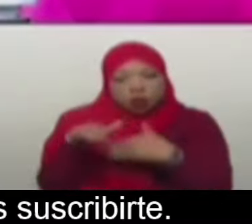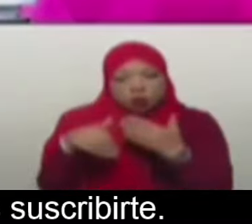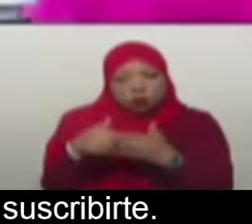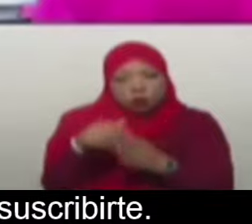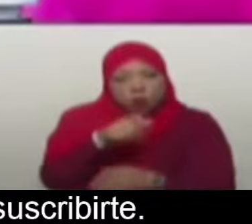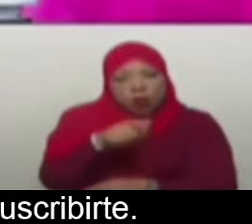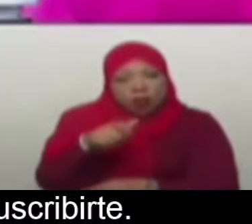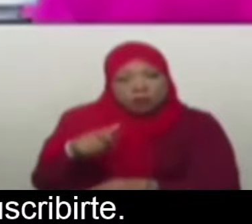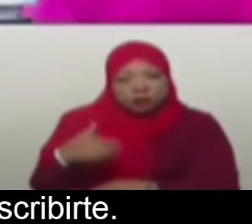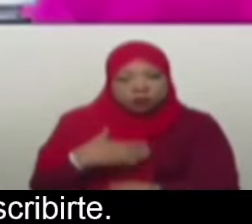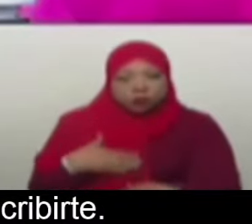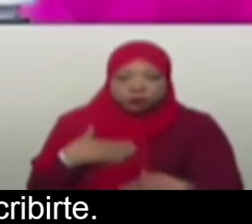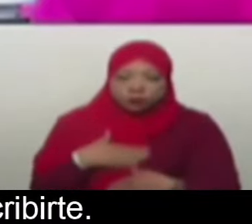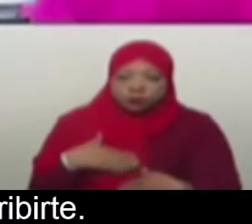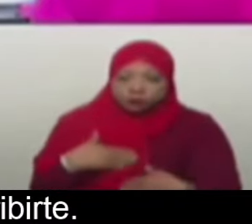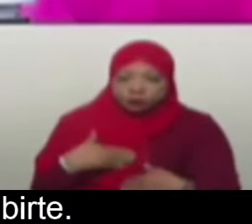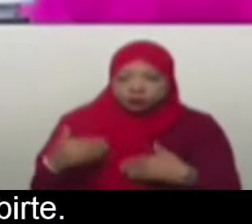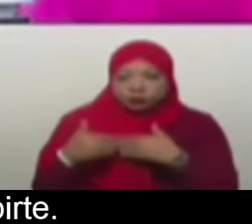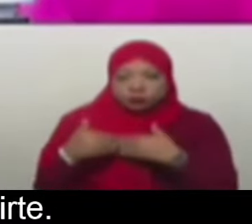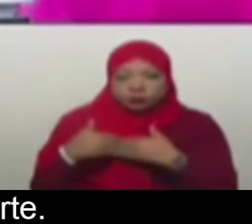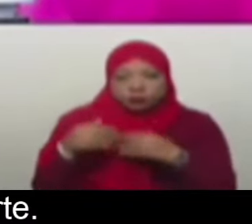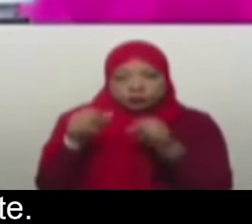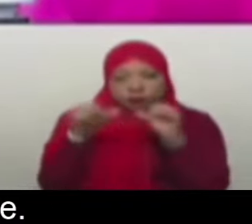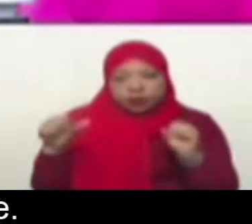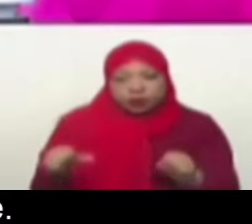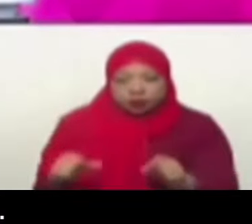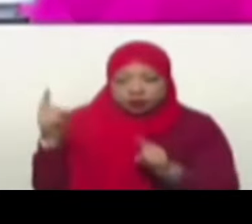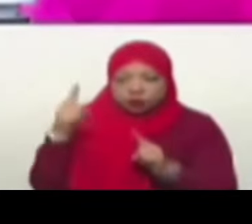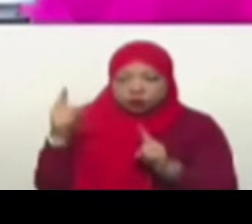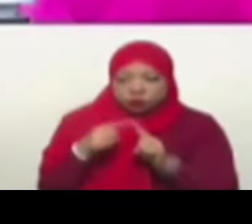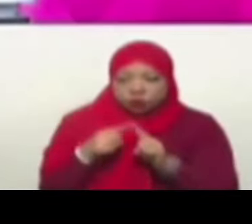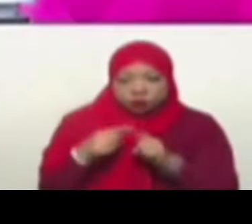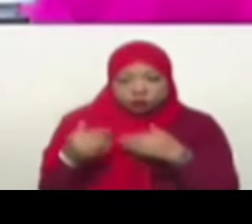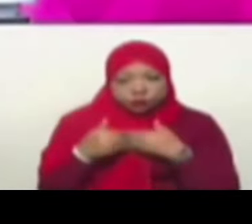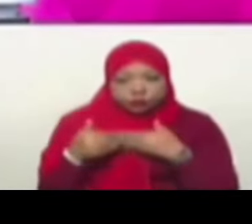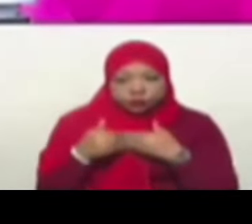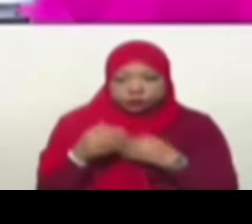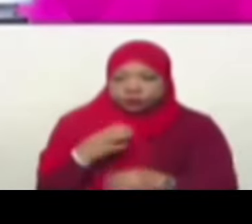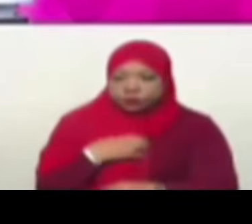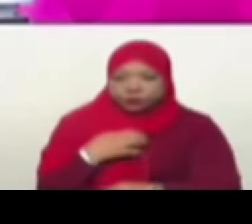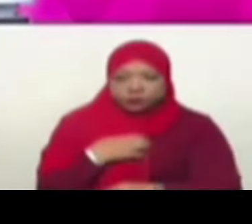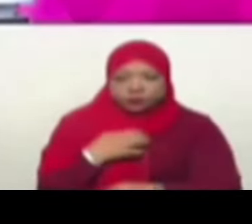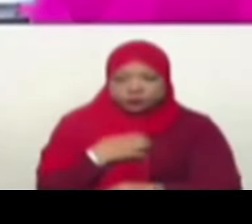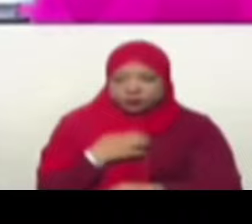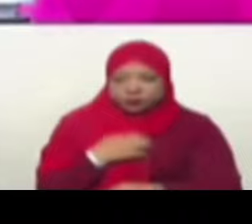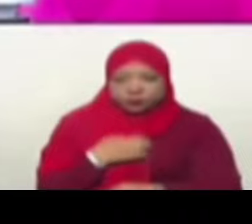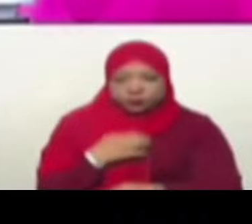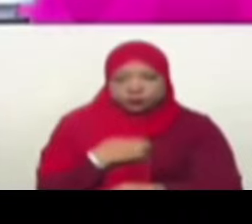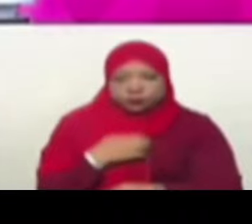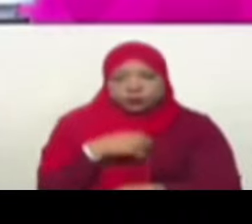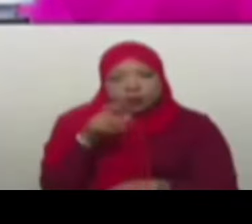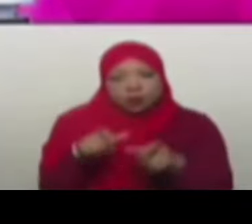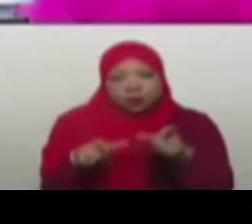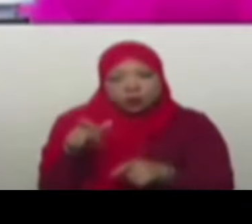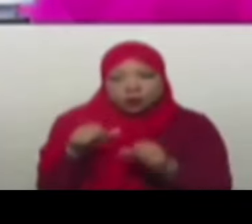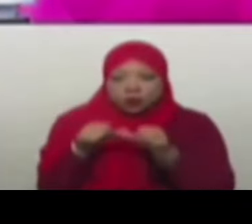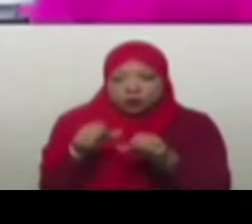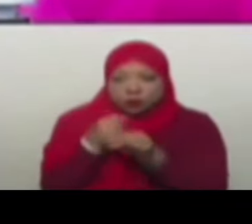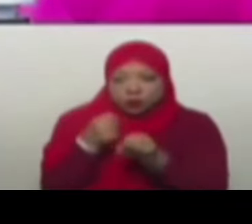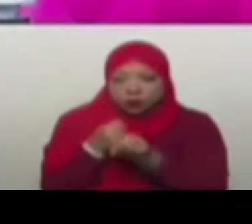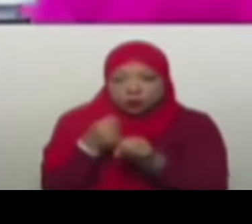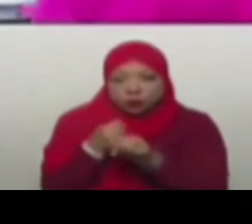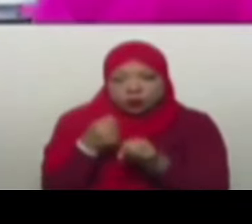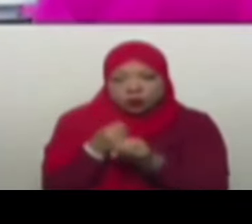Ni el ataque criminal eléctrico paró a la economía. No pudieron. La gente siguió